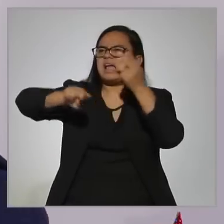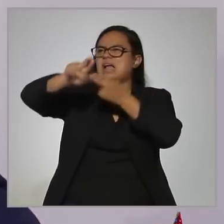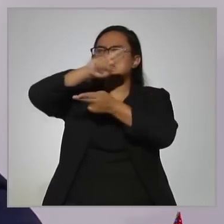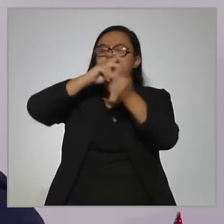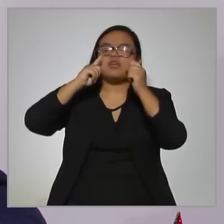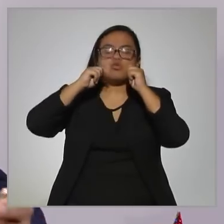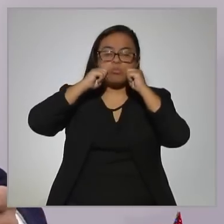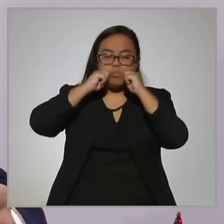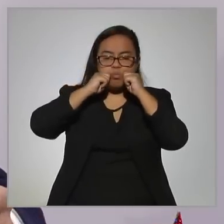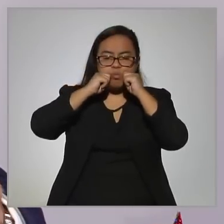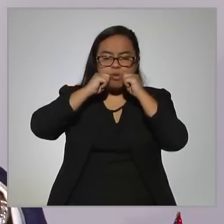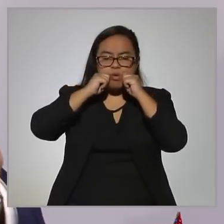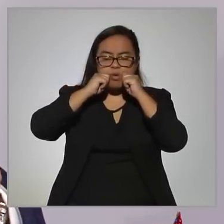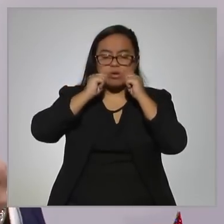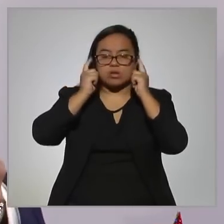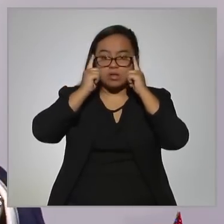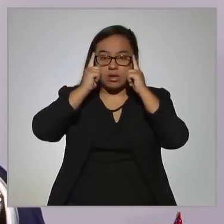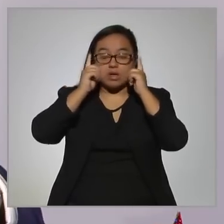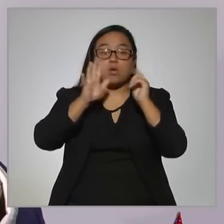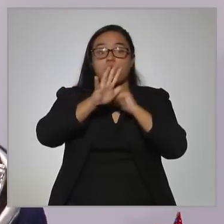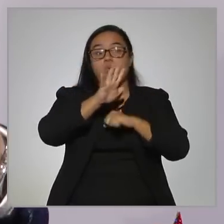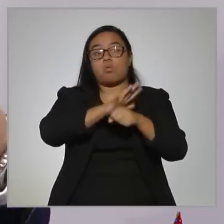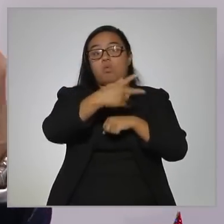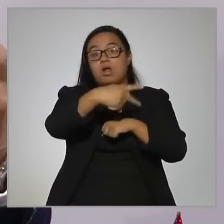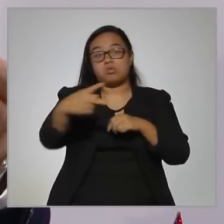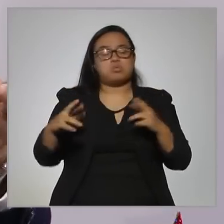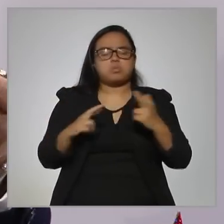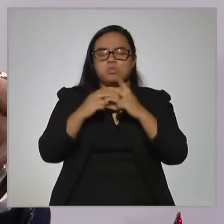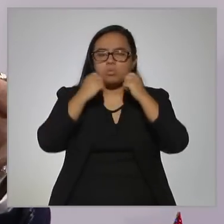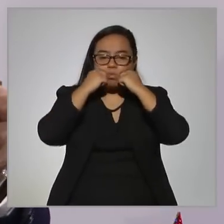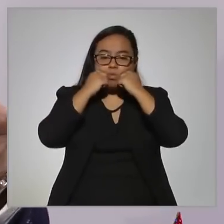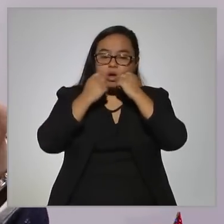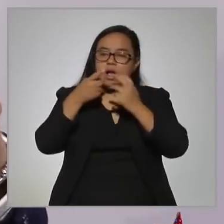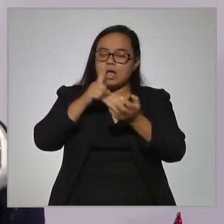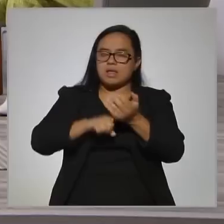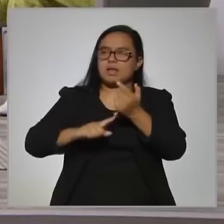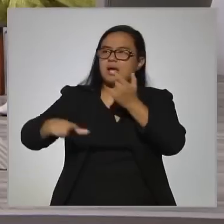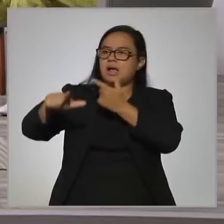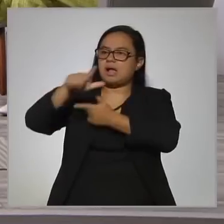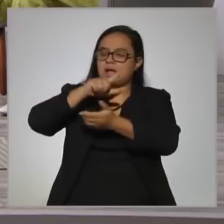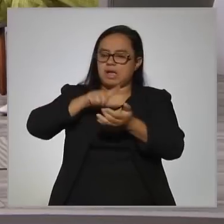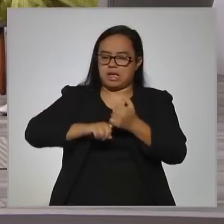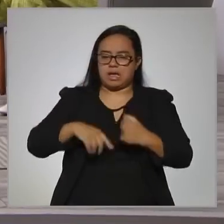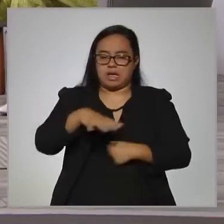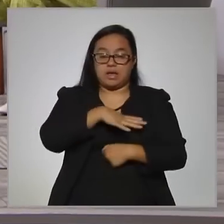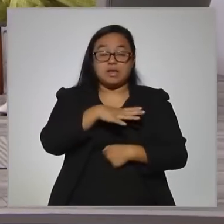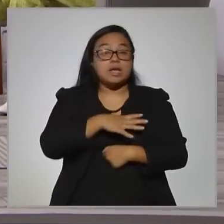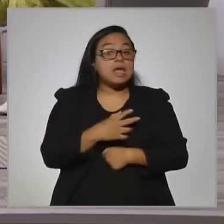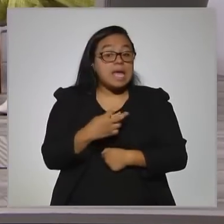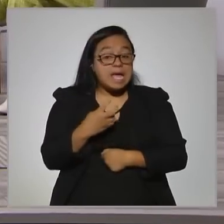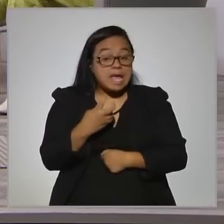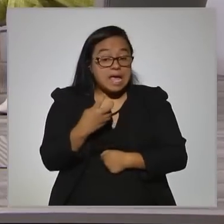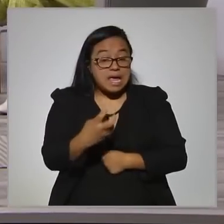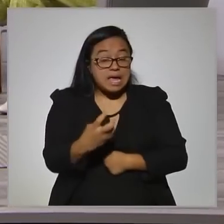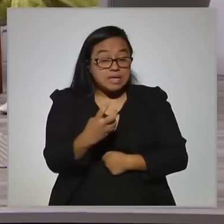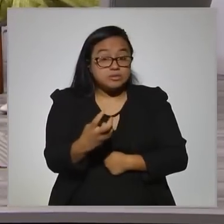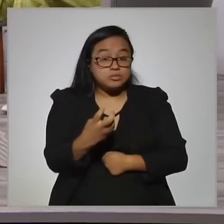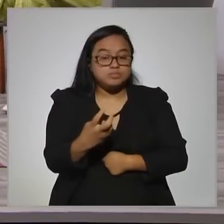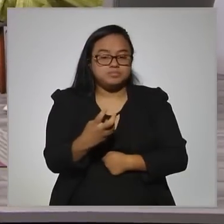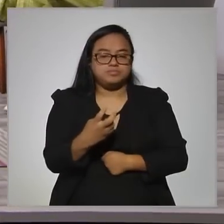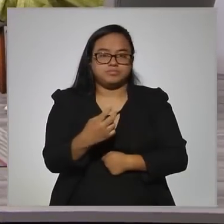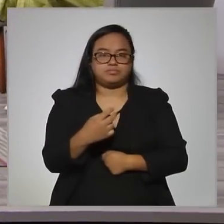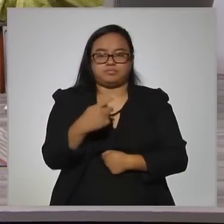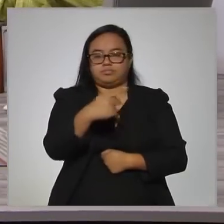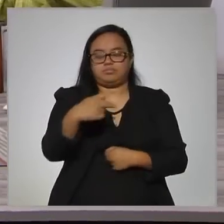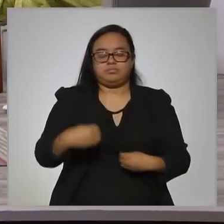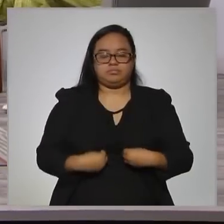cualquier devoción que se tenga, el universo entero que está con nosotros. Y yo creo que eso es una forma de